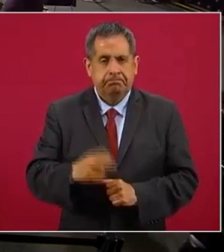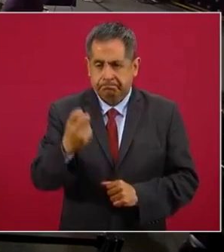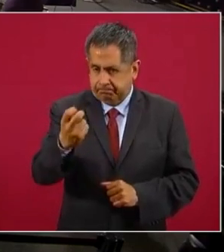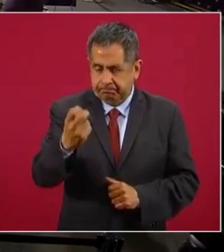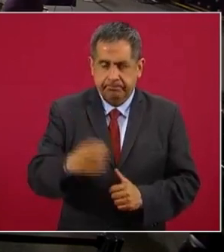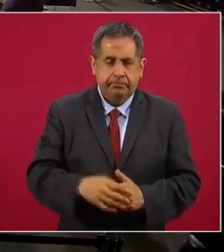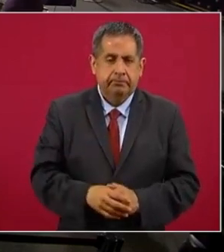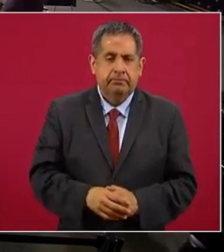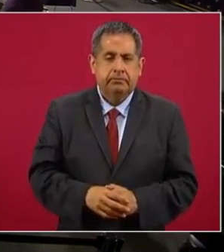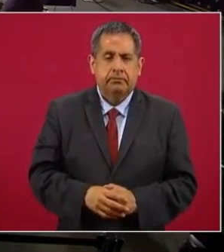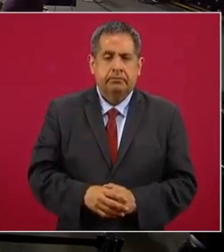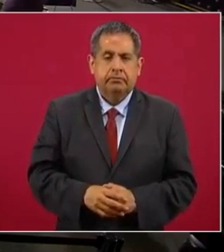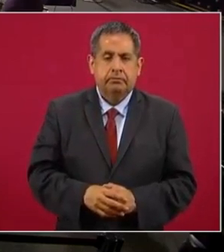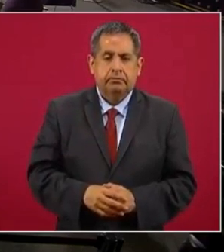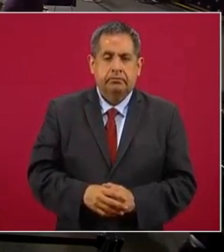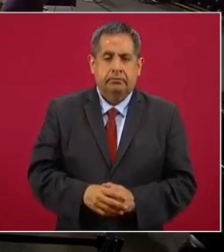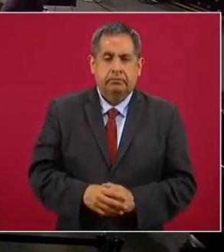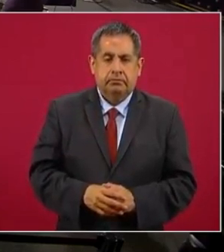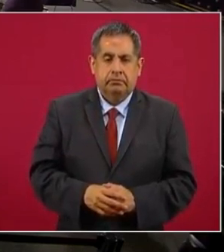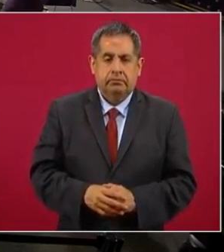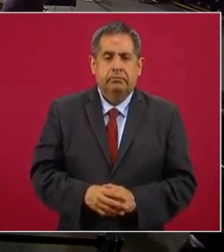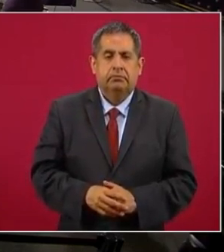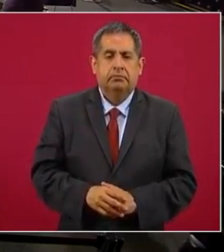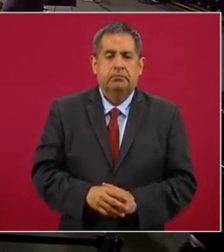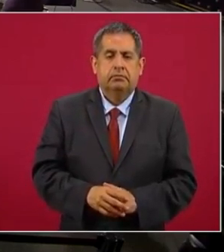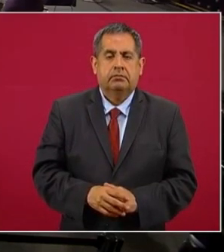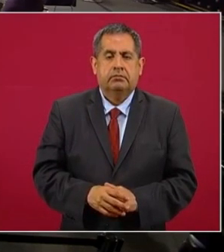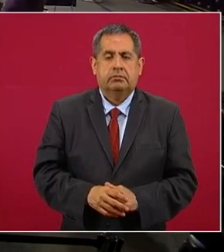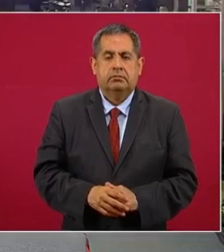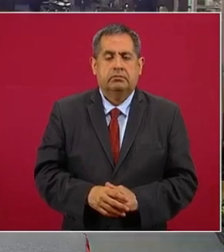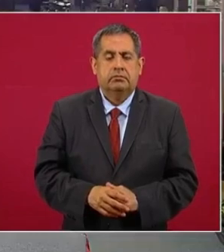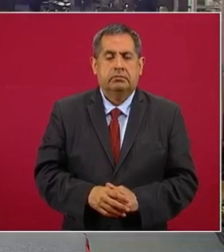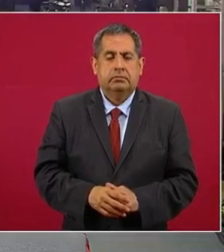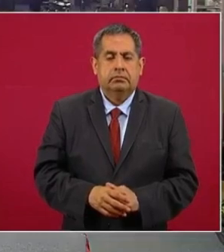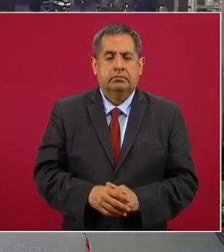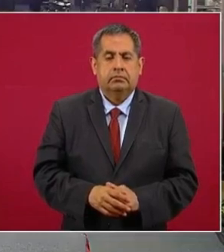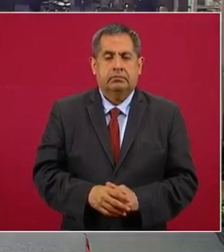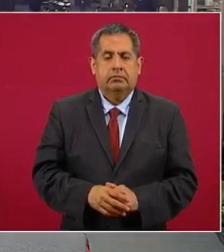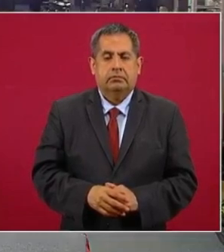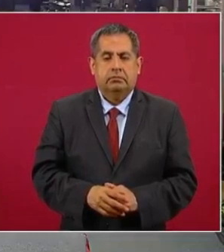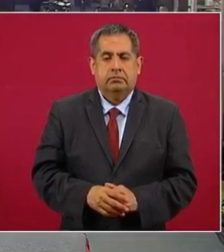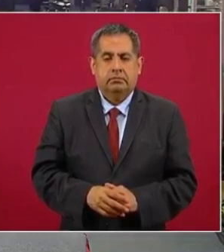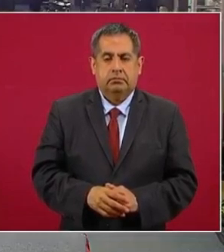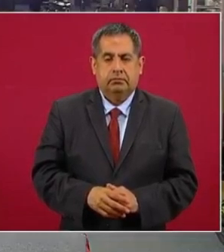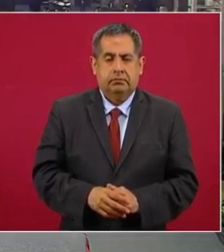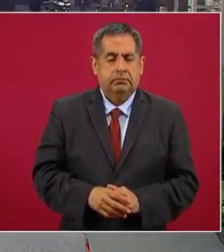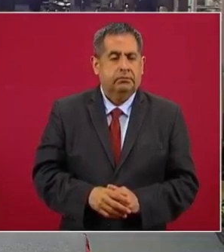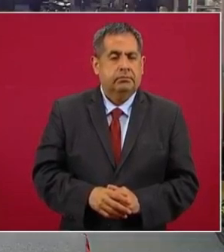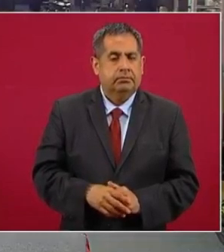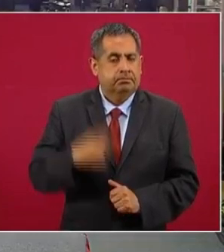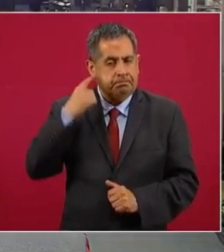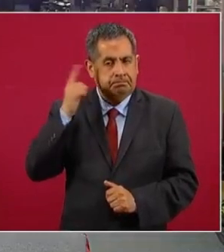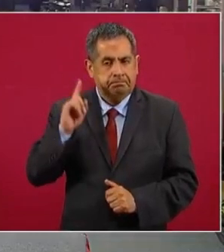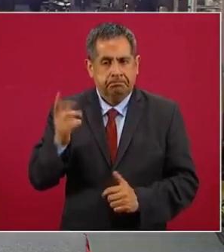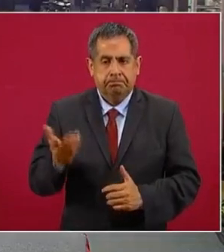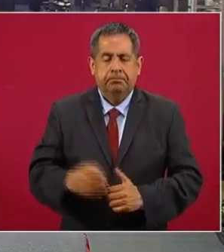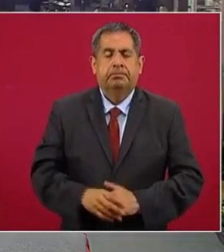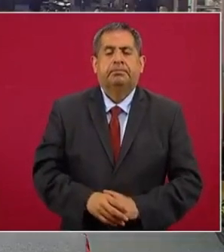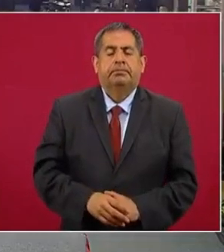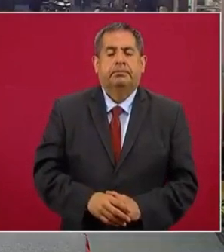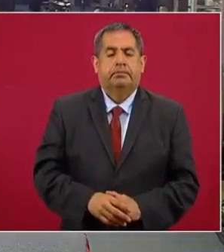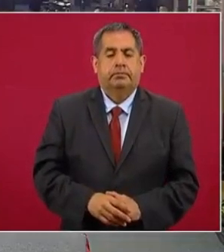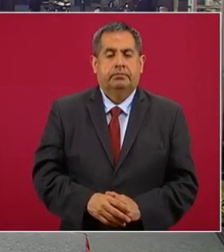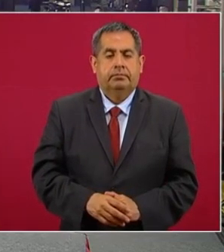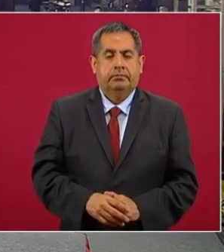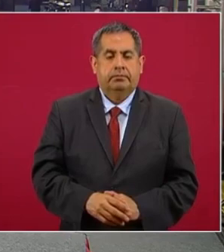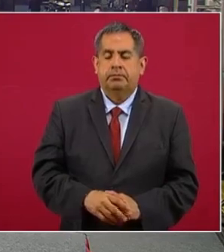sabe, como, perdón, como jefe máximo de las Fuerzas Armadas, sí, siempre una orden es desde arriba. Sí,